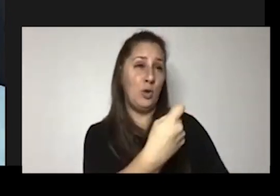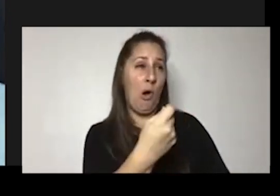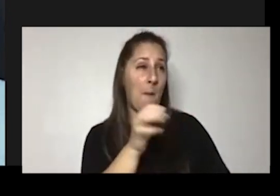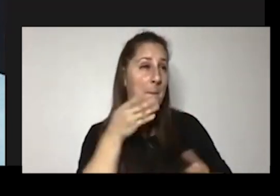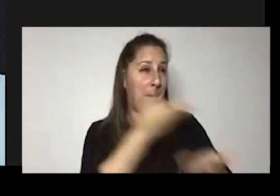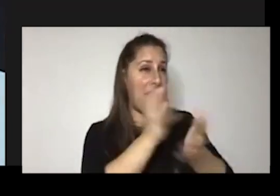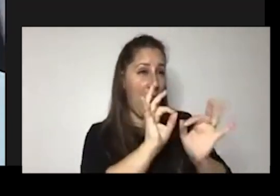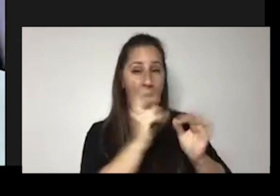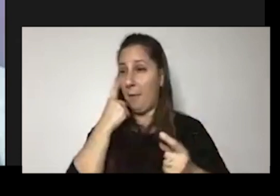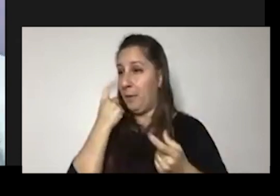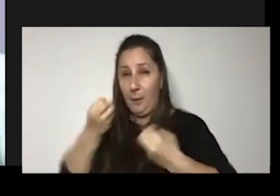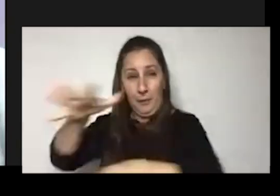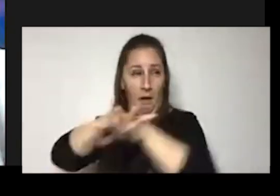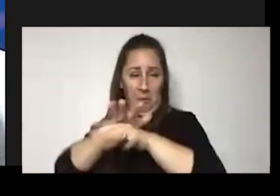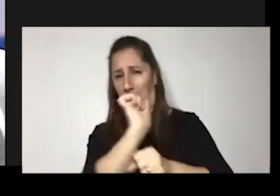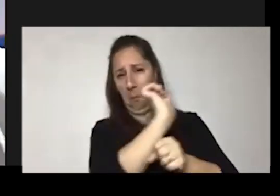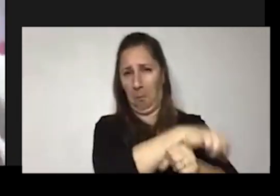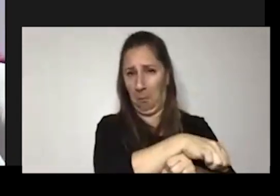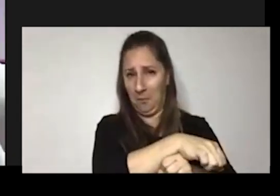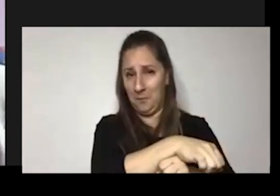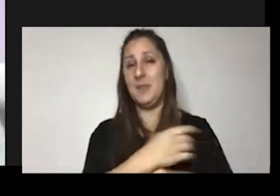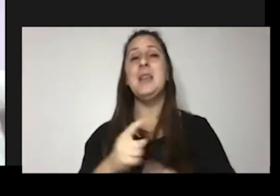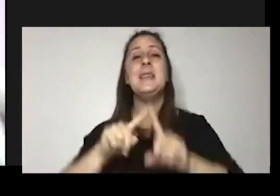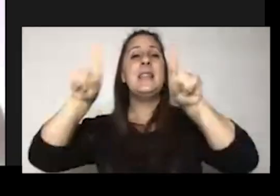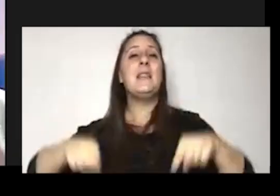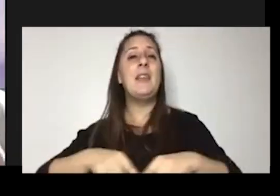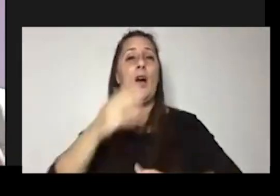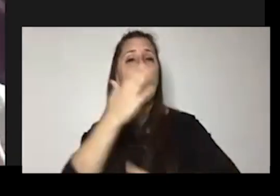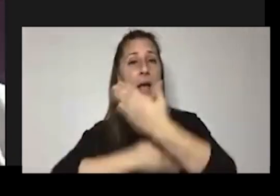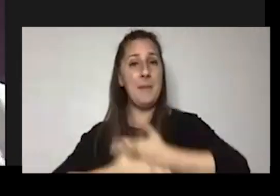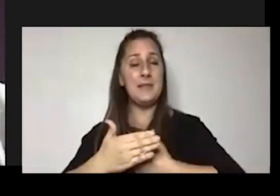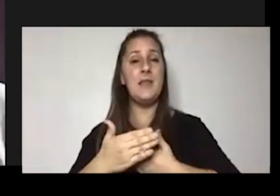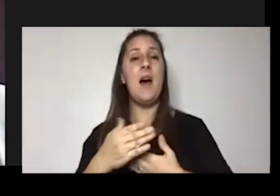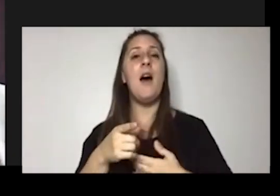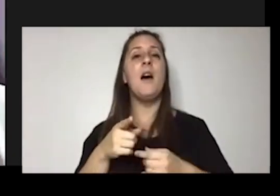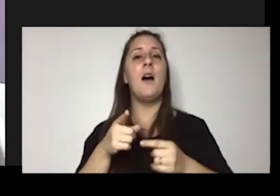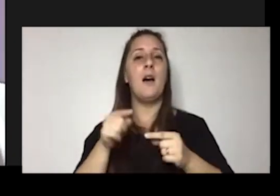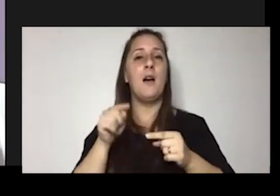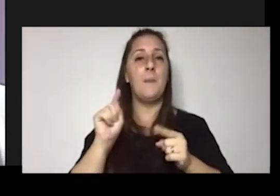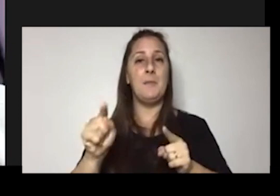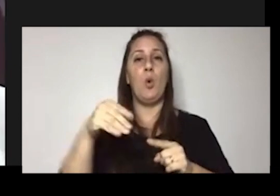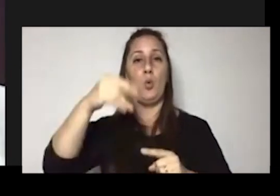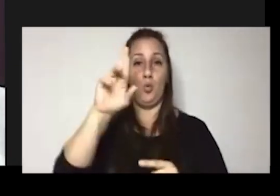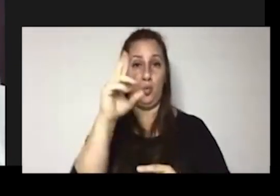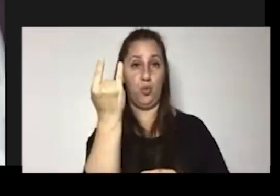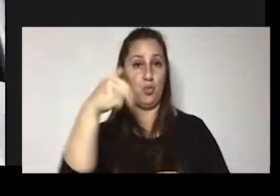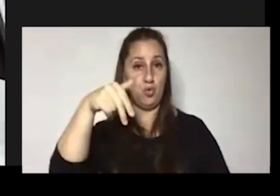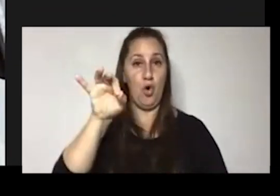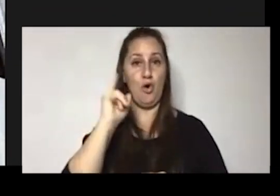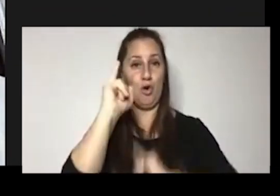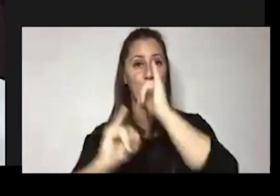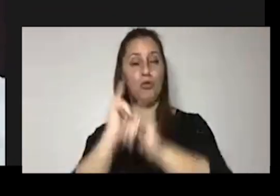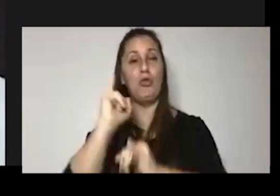veces del certificado de discapacidad incluso, es lo que pasa a ese compañero Bruno que lo mencionó en su momento, y que por eso quería ver si